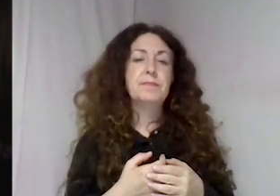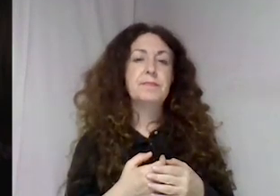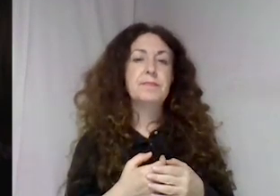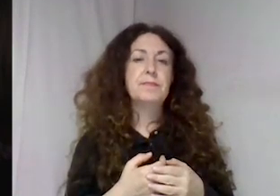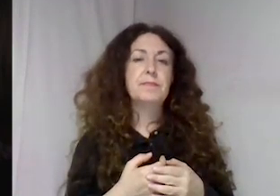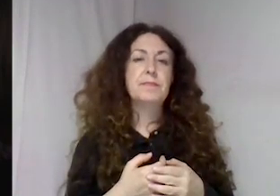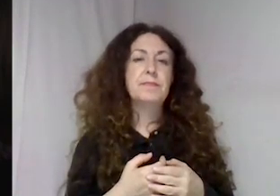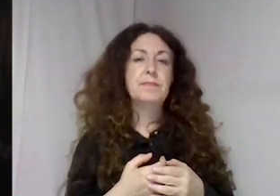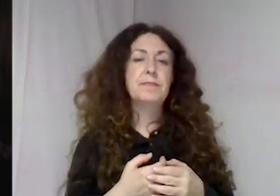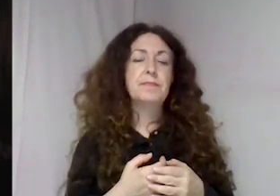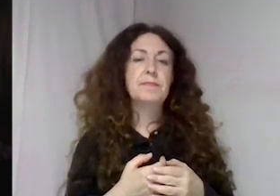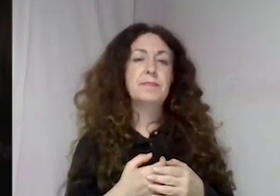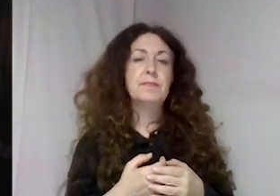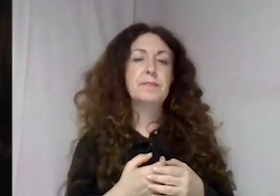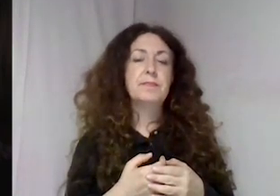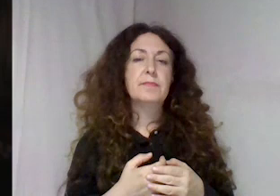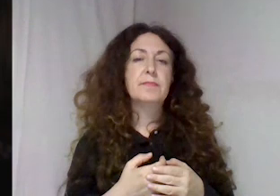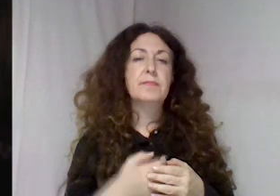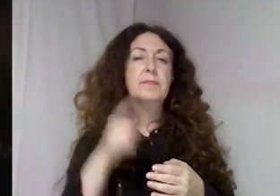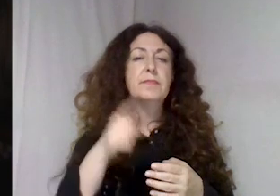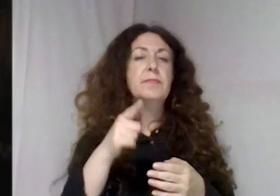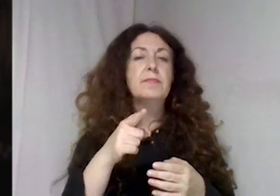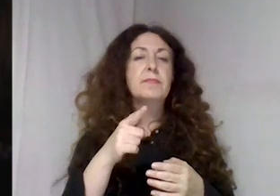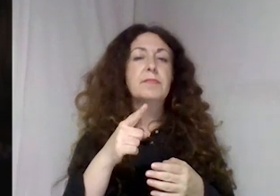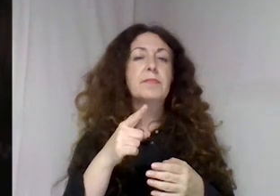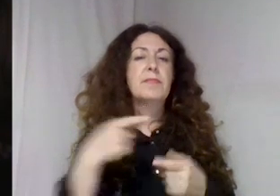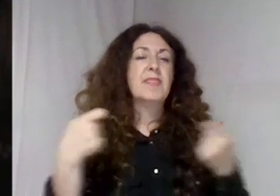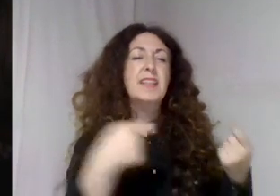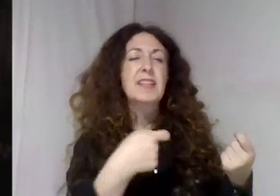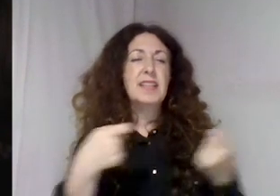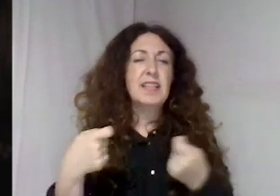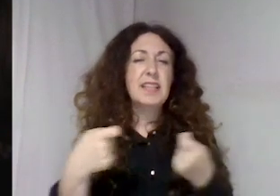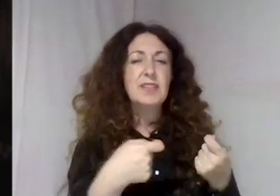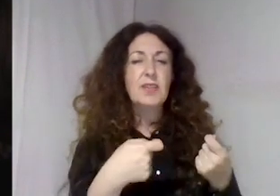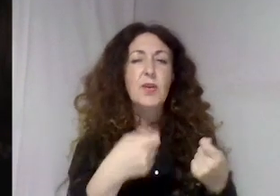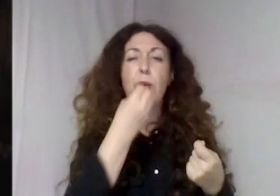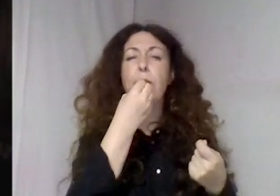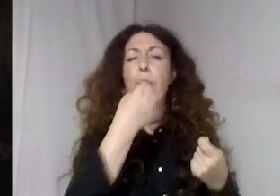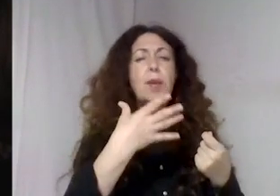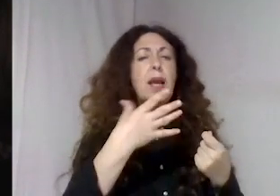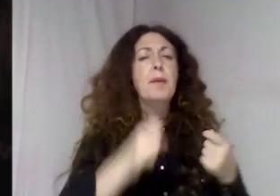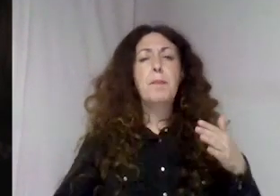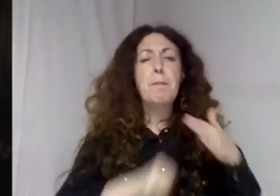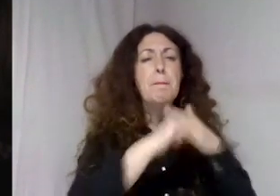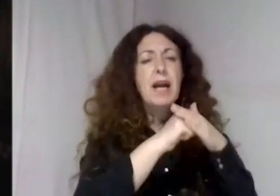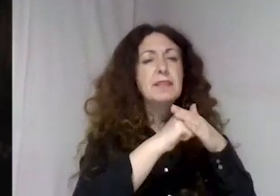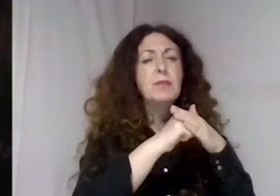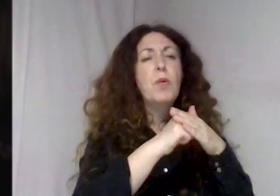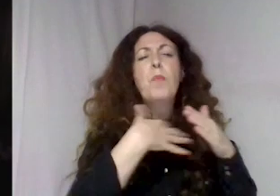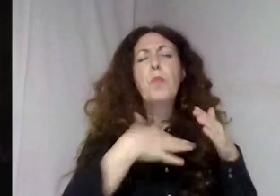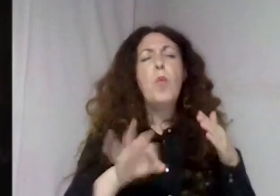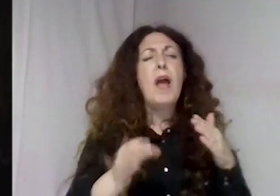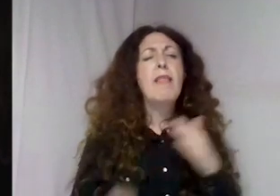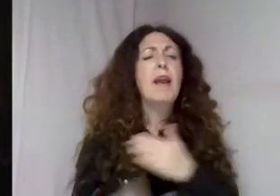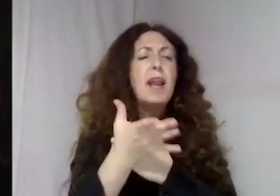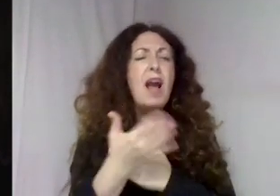tú lo has planteado, ¿no? Es decir, ¿por qué no trabajamos nuestro siglo? Nuestro siglo, que ha abandonado Aristóteles. Yo ahora